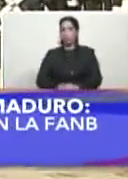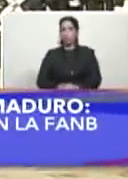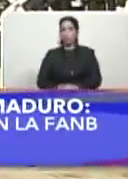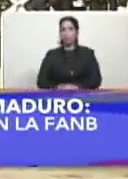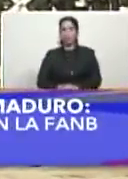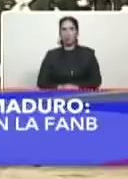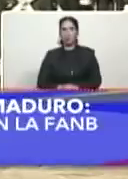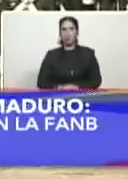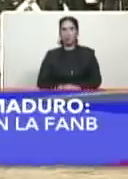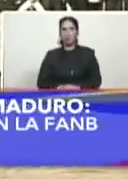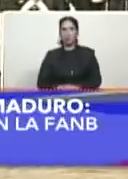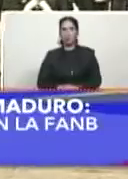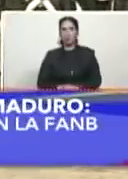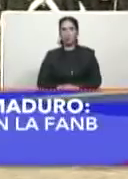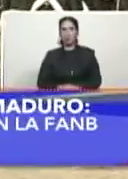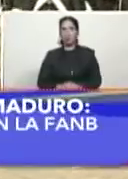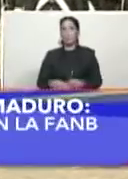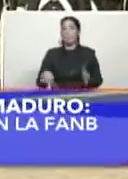Cada vez más.